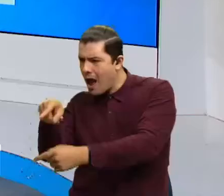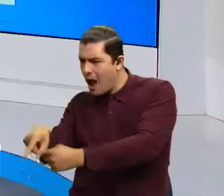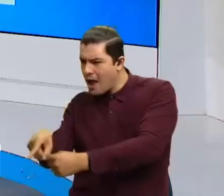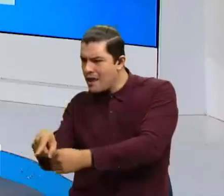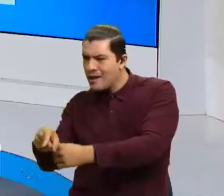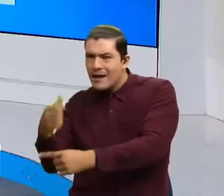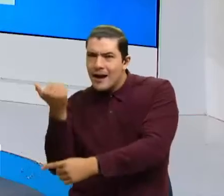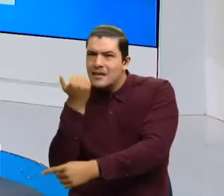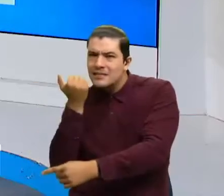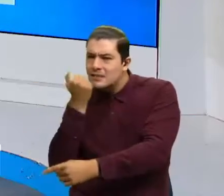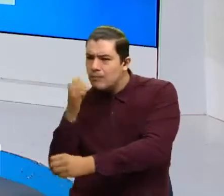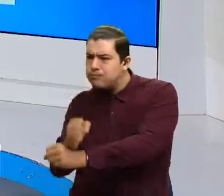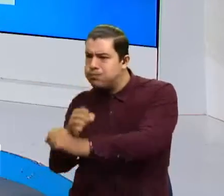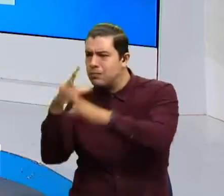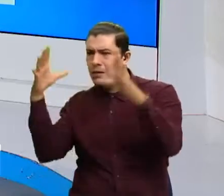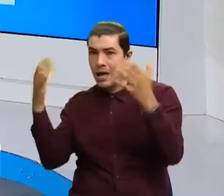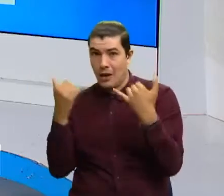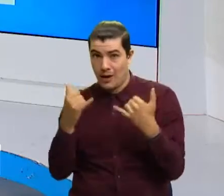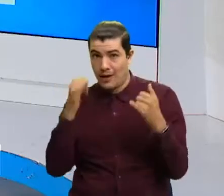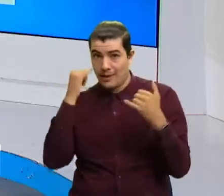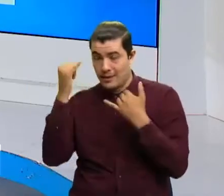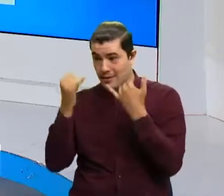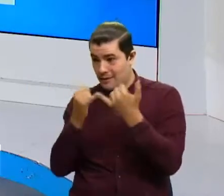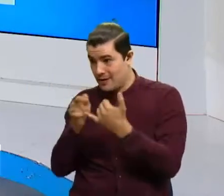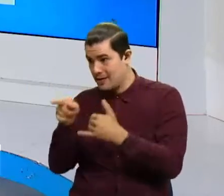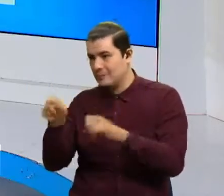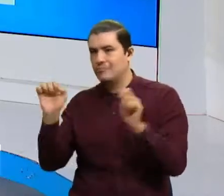buenas tardes. ¿Cuáles fueron los sectores amenazados?